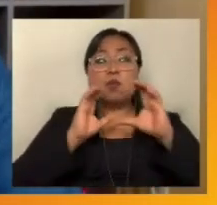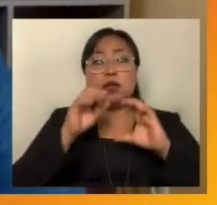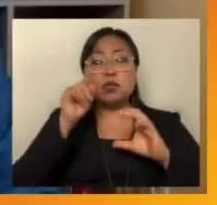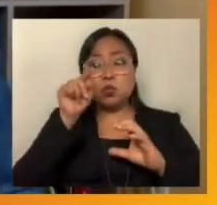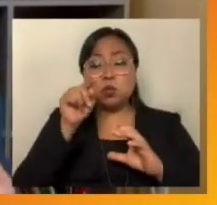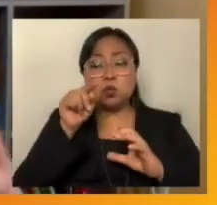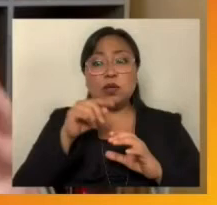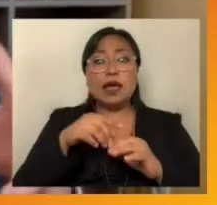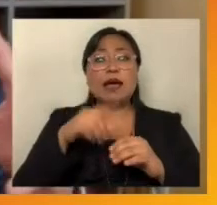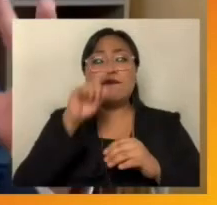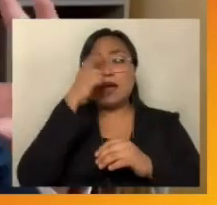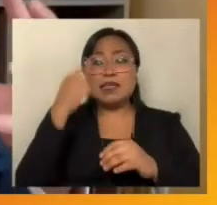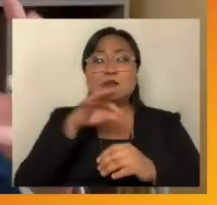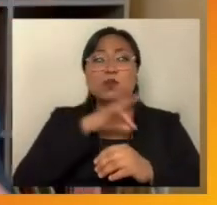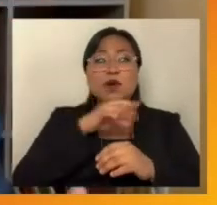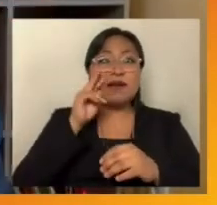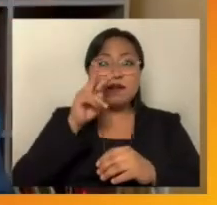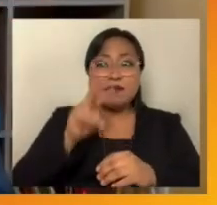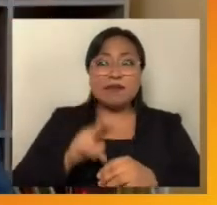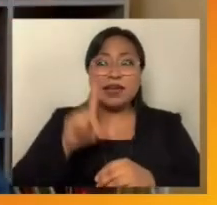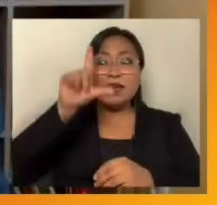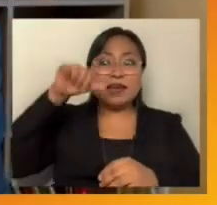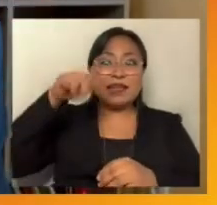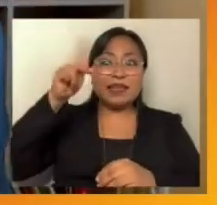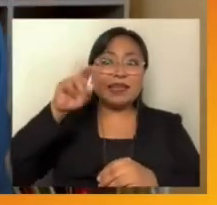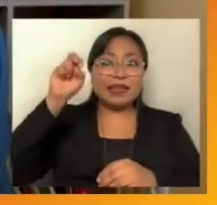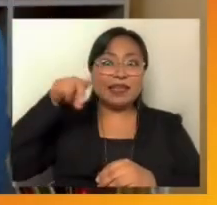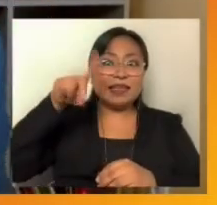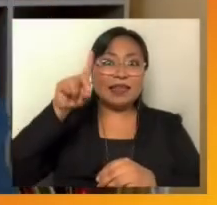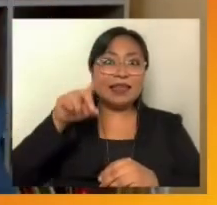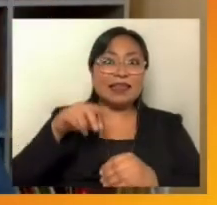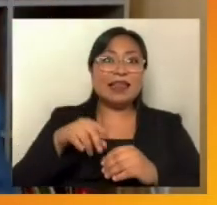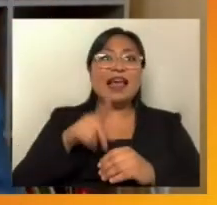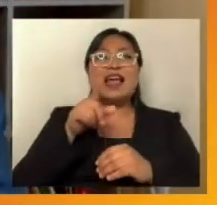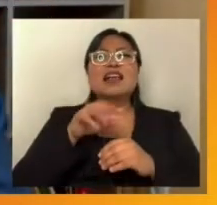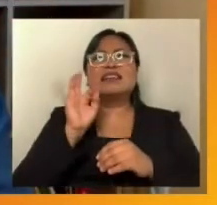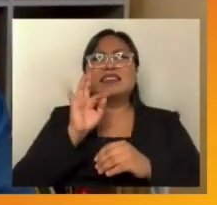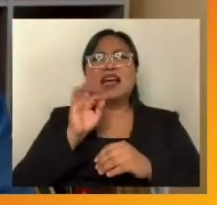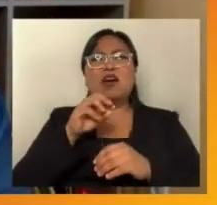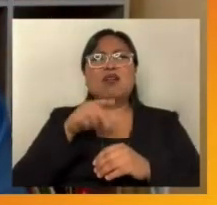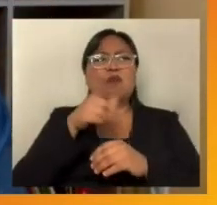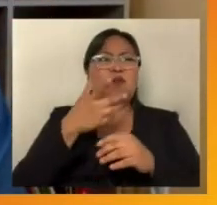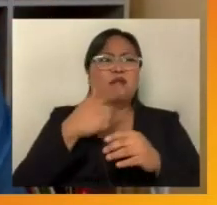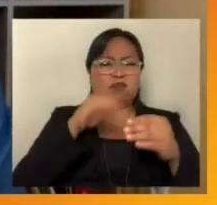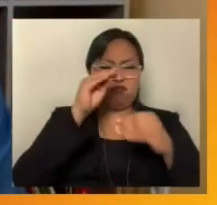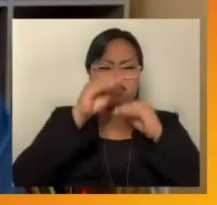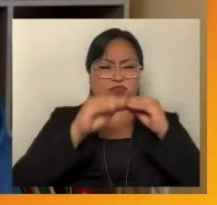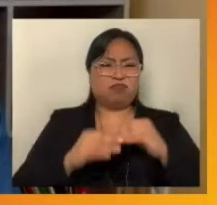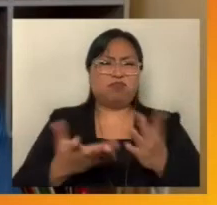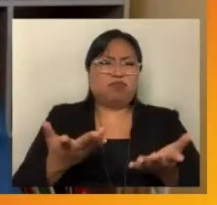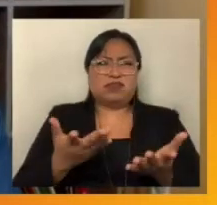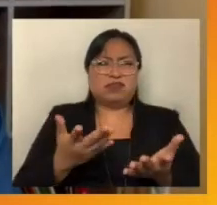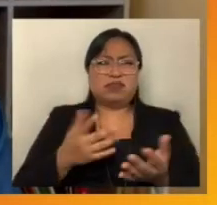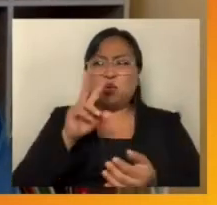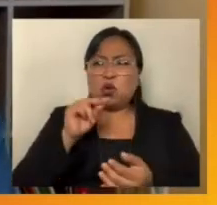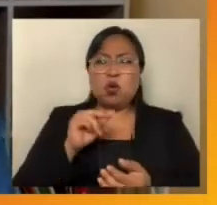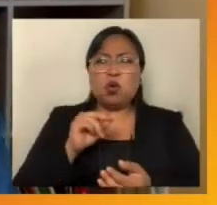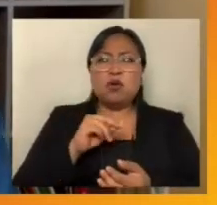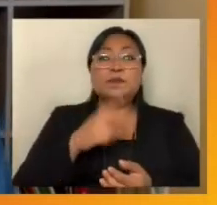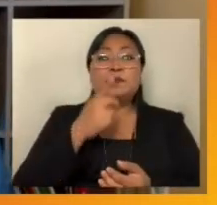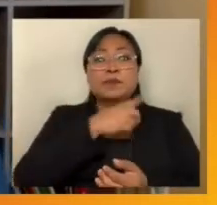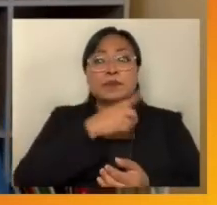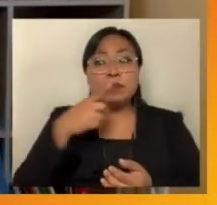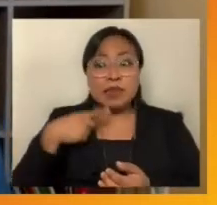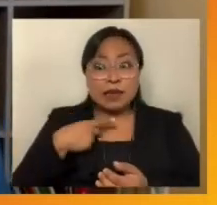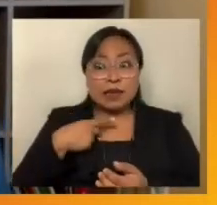LinkedIn y se vea como un muro. ¡No! Tus publicaciones se tienen